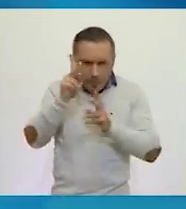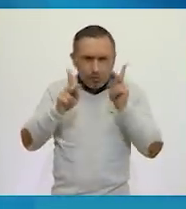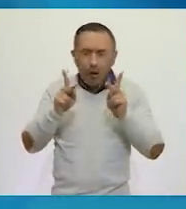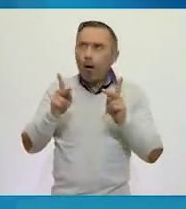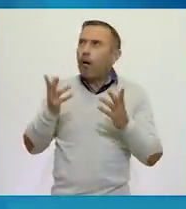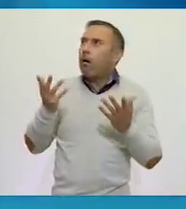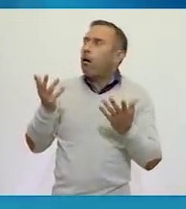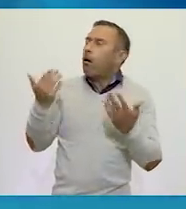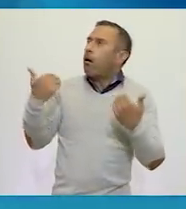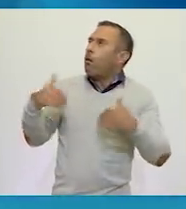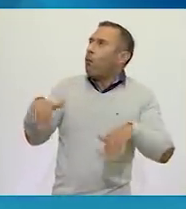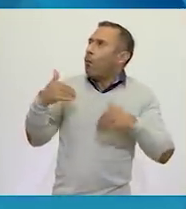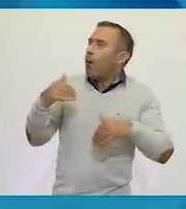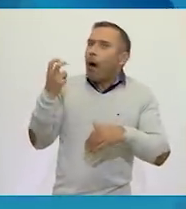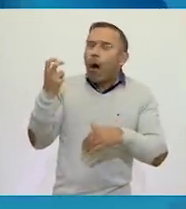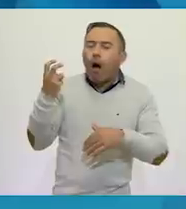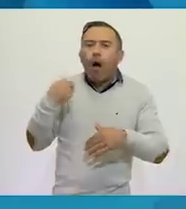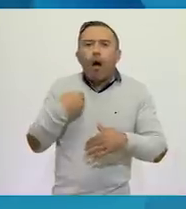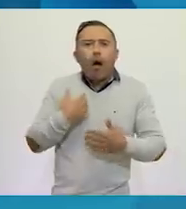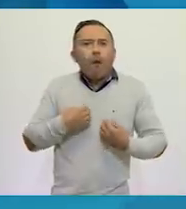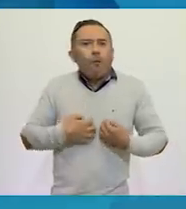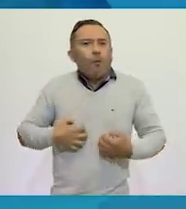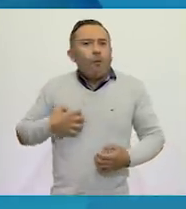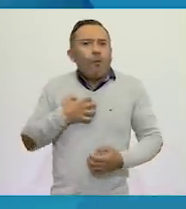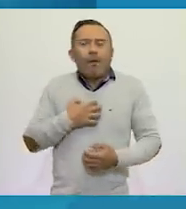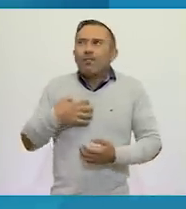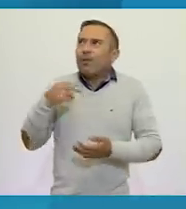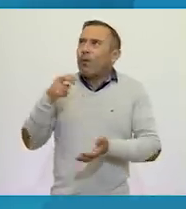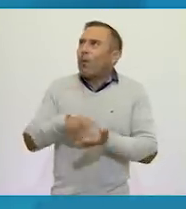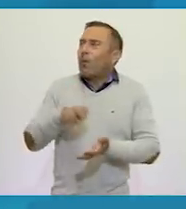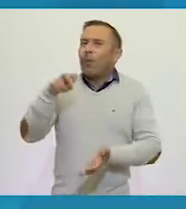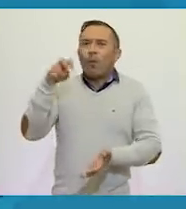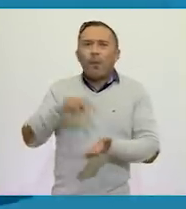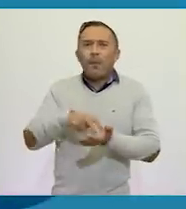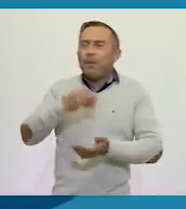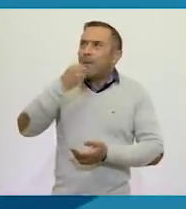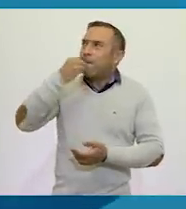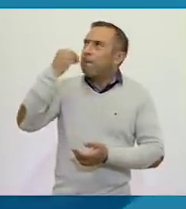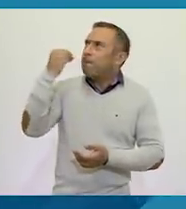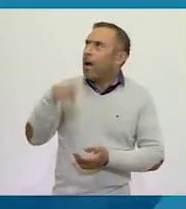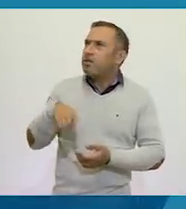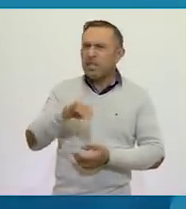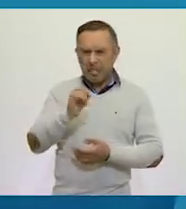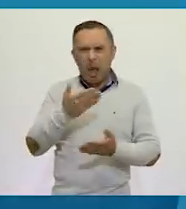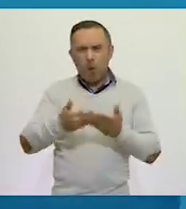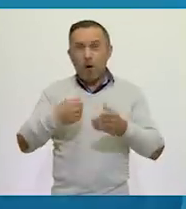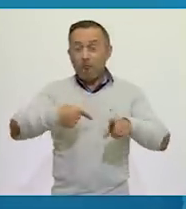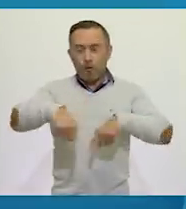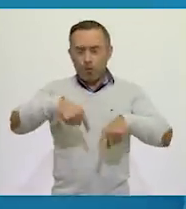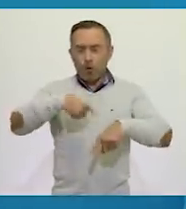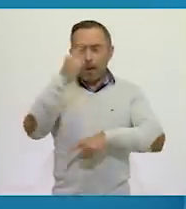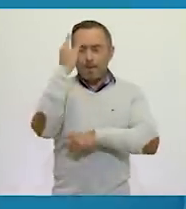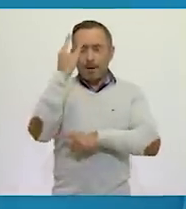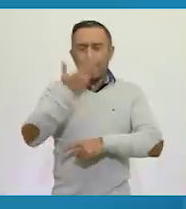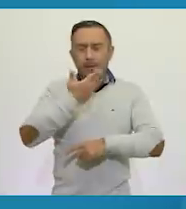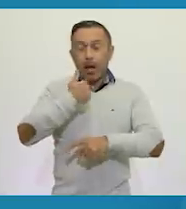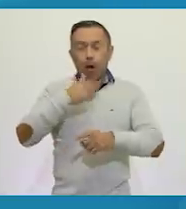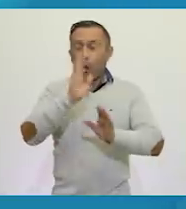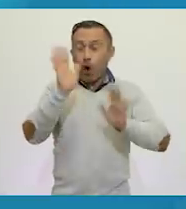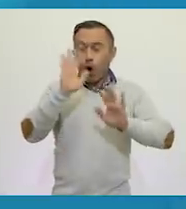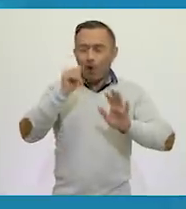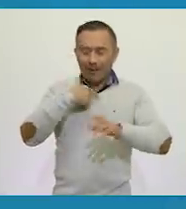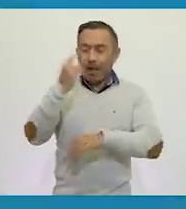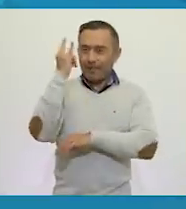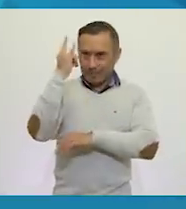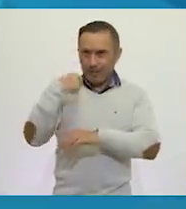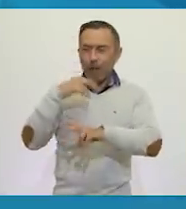pues ahora sí que estoy saltando de gusto. ¡Qué padre! Ahora sí ya le voy a los Atlantes. Digo, ya voy a ver a los Atlantes.